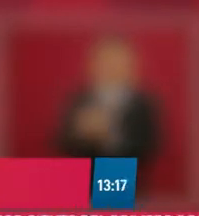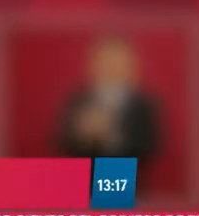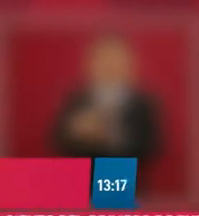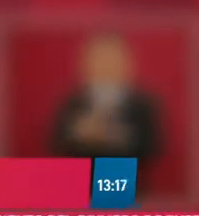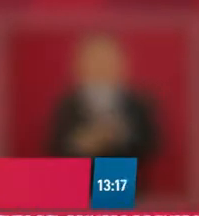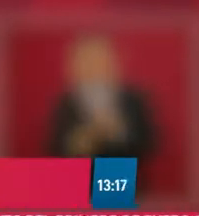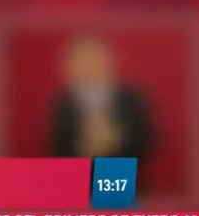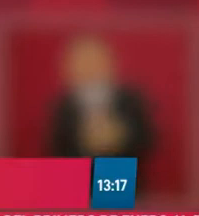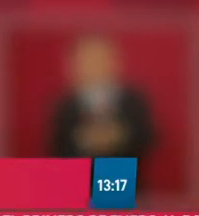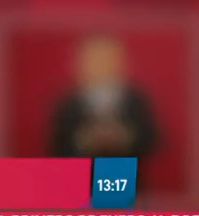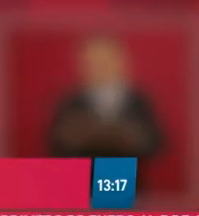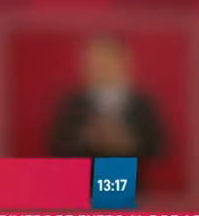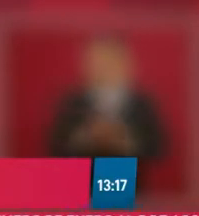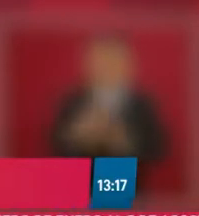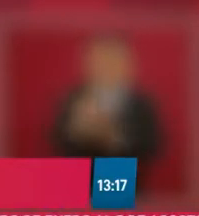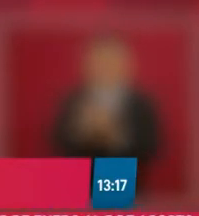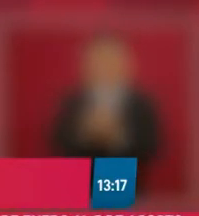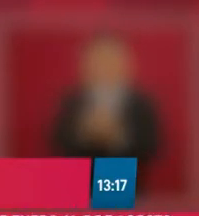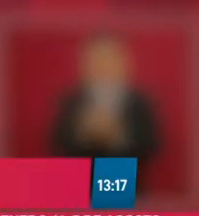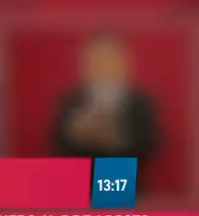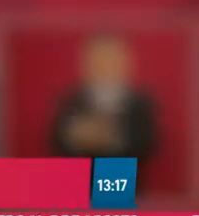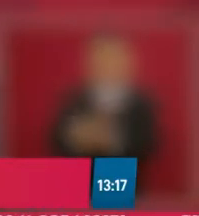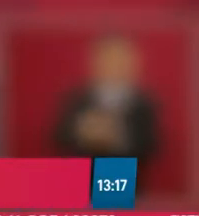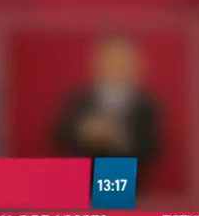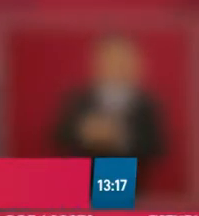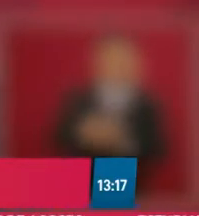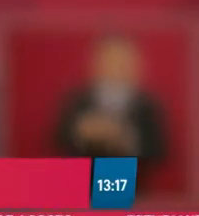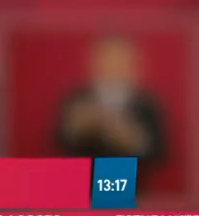encubierta. Hay una disminución